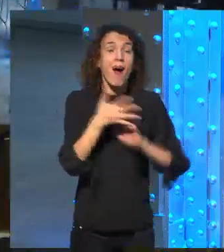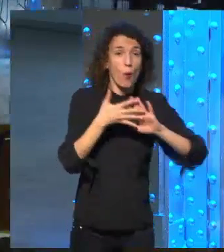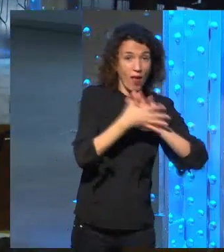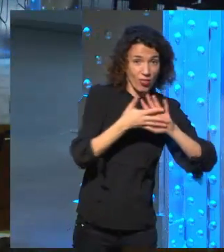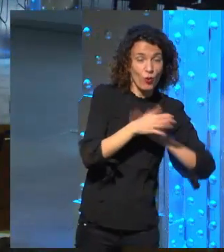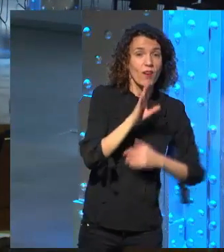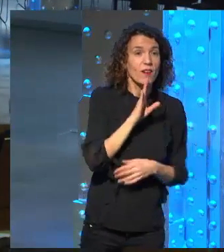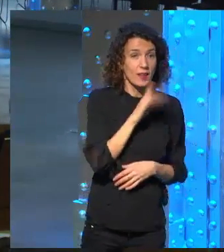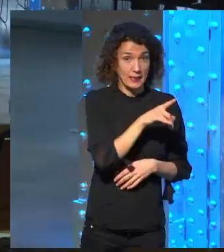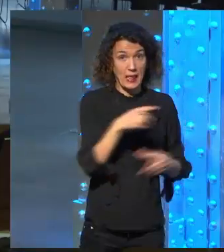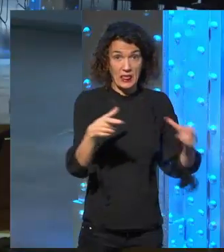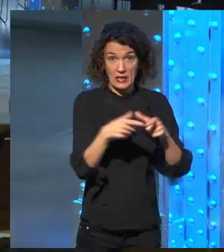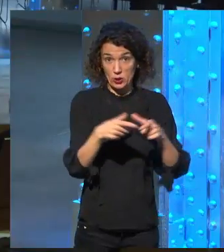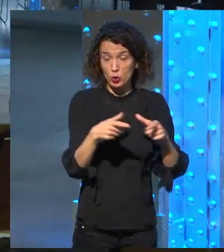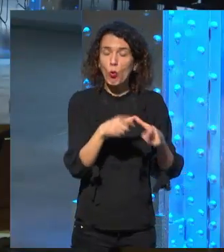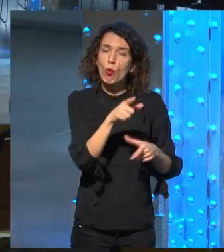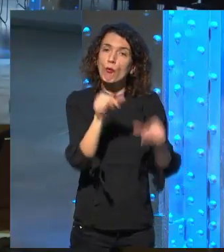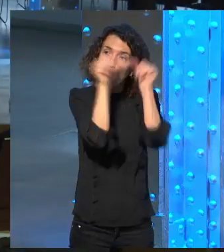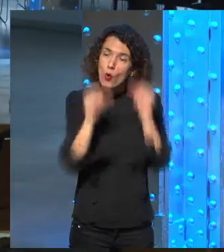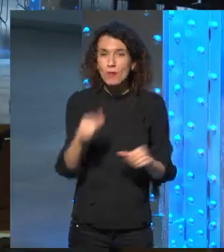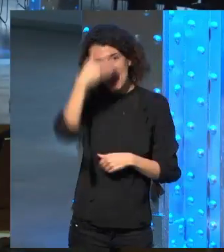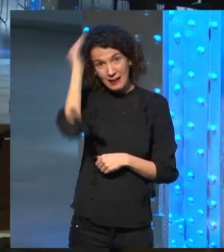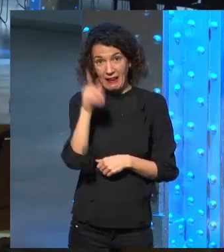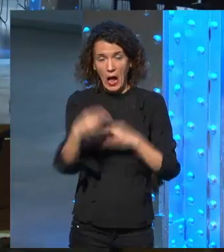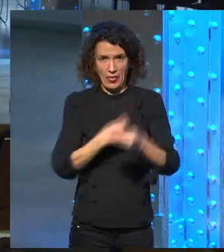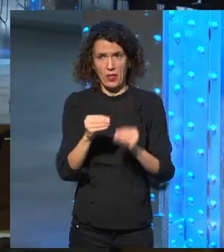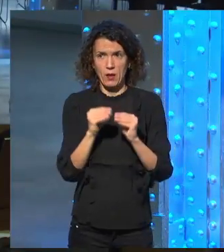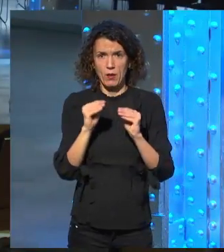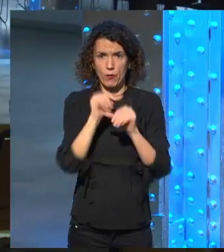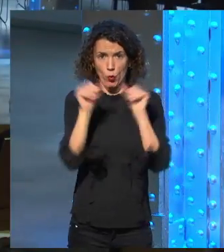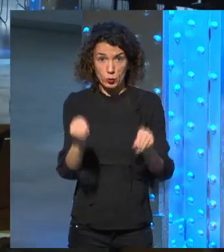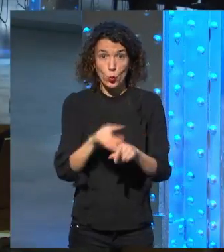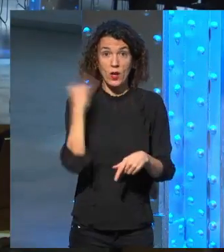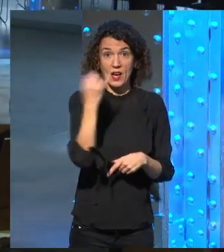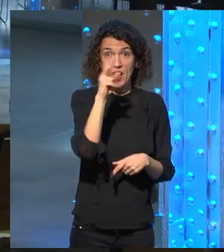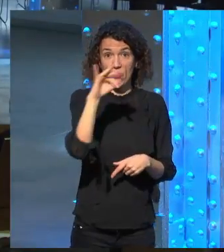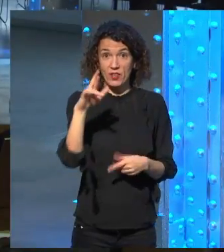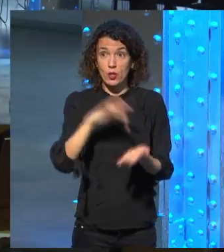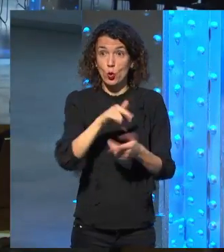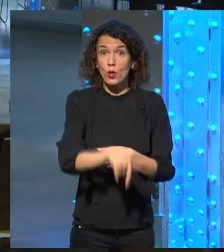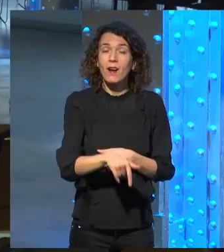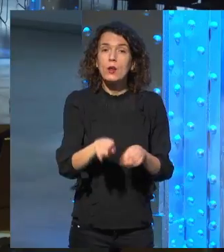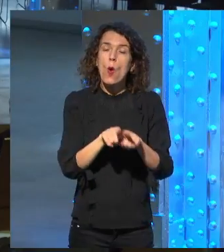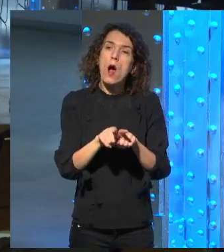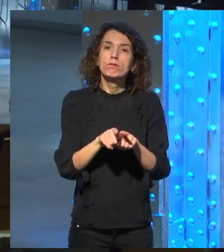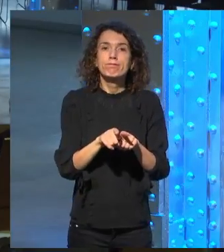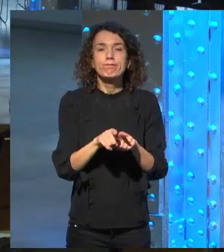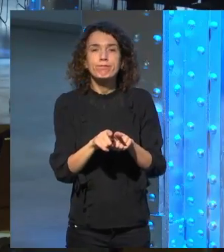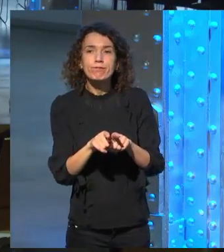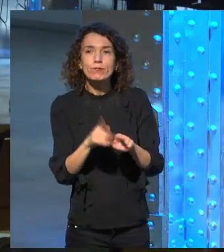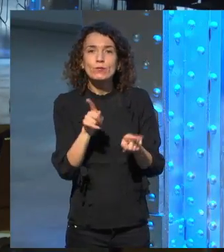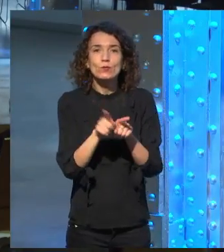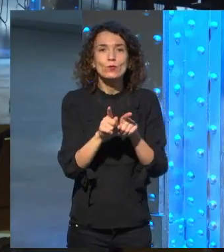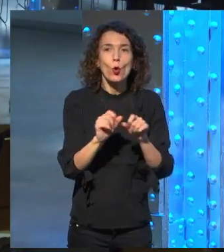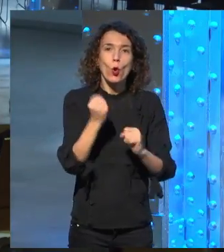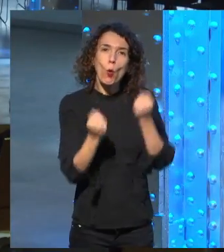hablando del disco, ¿no? Y de la manera en la que él lo hace, Javier también en este pulso que